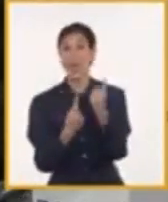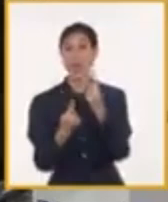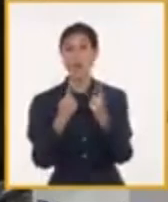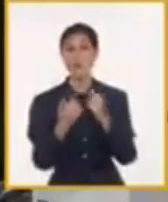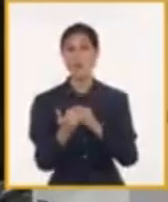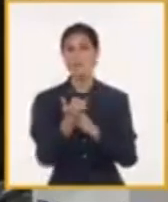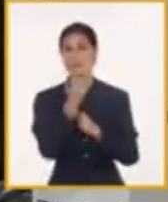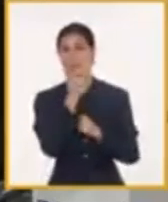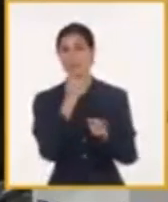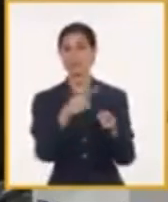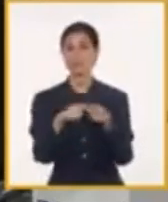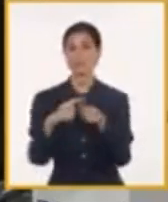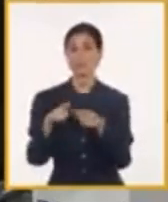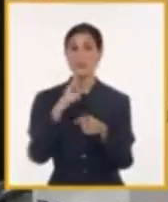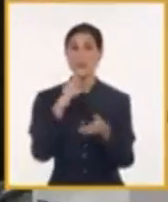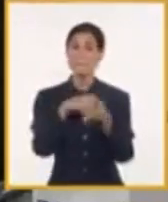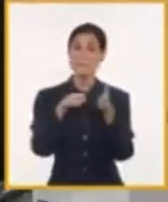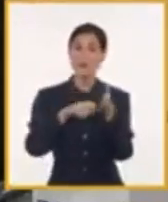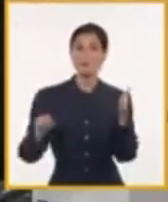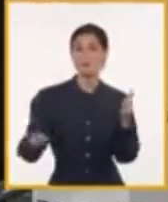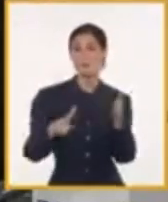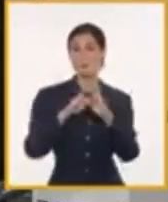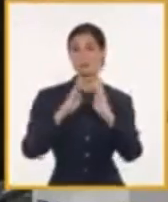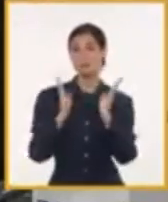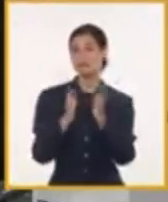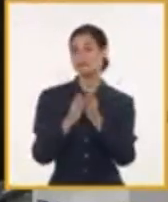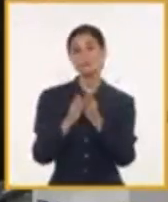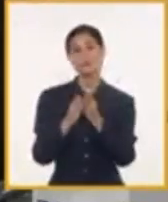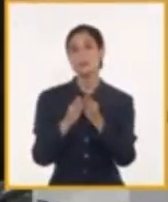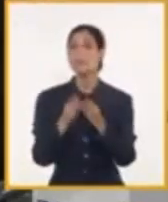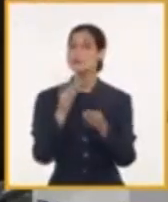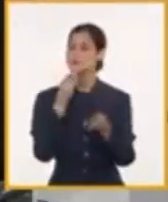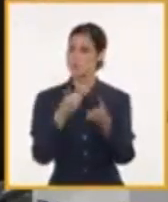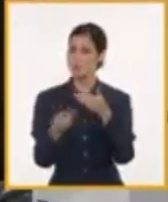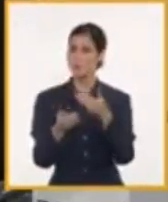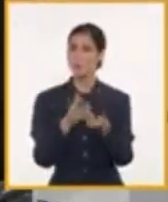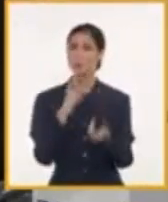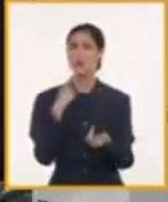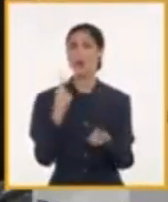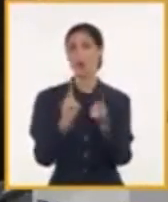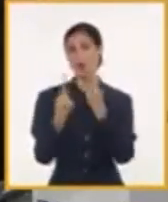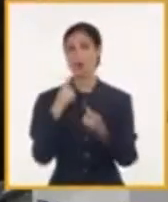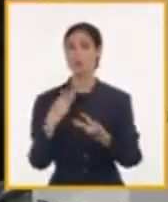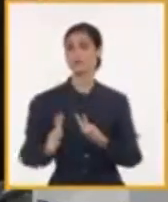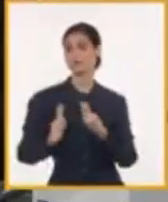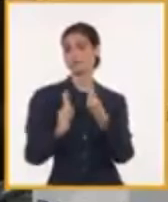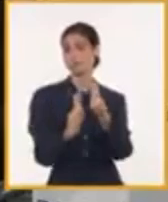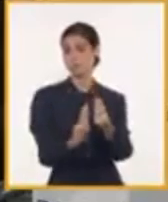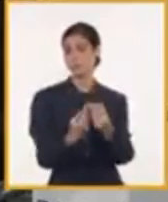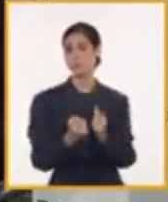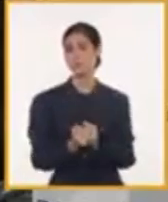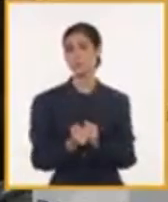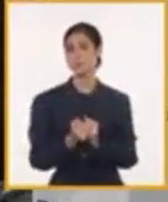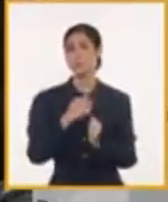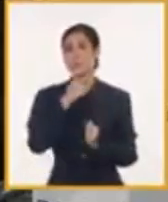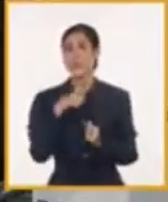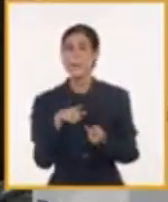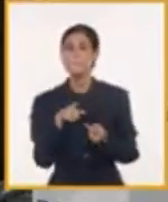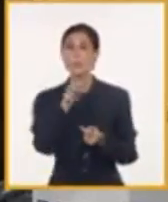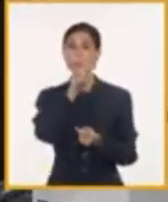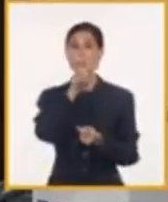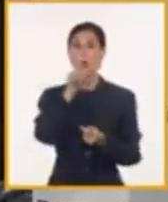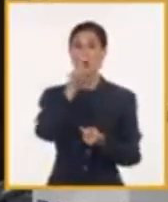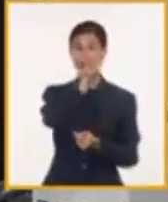no se cumple la demanda, lo conocemos. Solo planificamos, y digo solo planificamos, alrededor de un 14% de